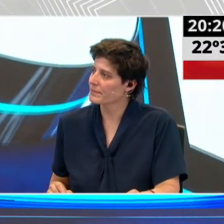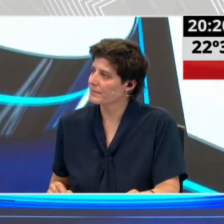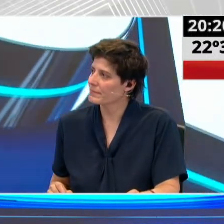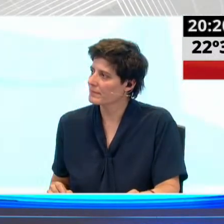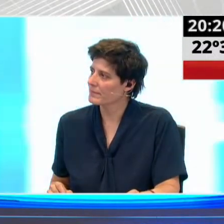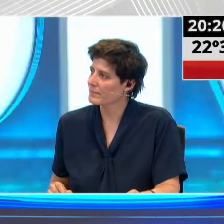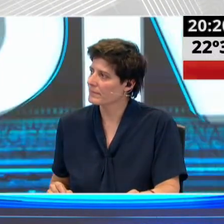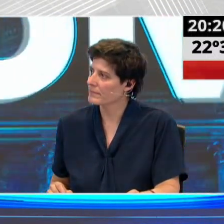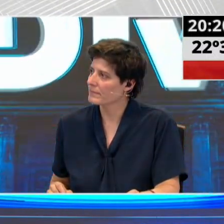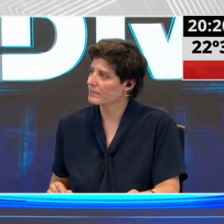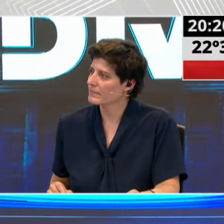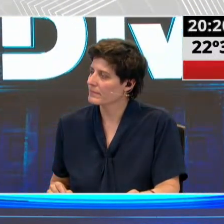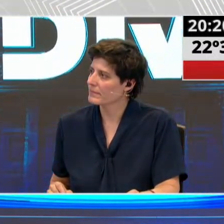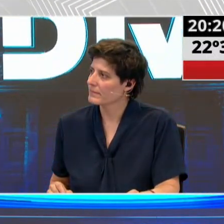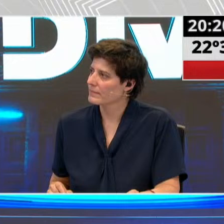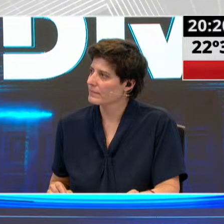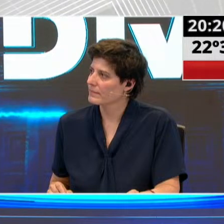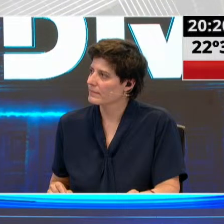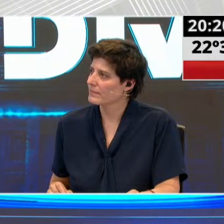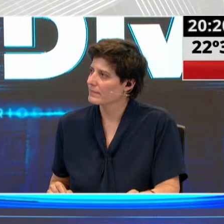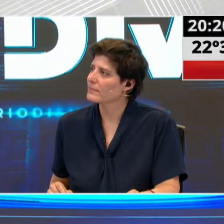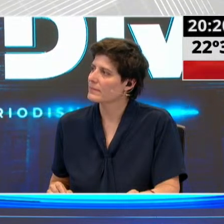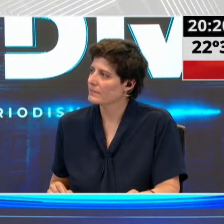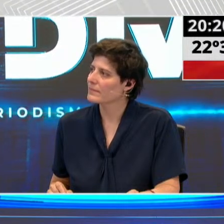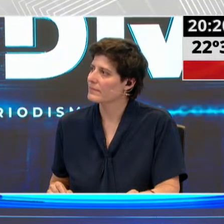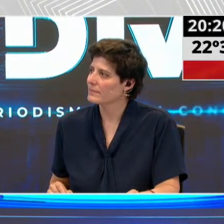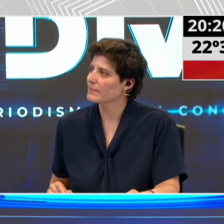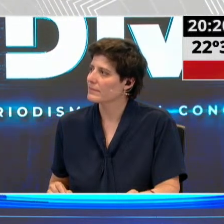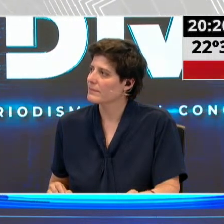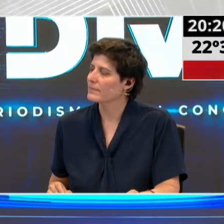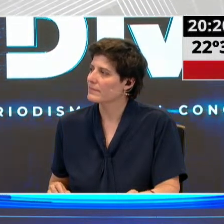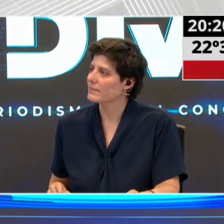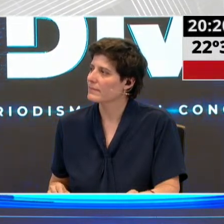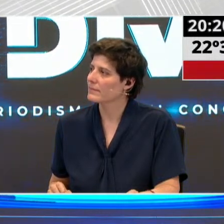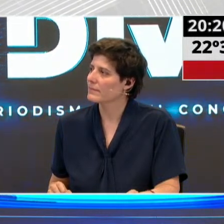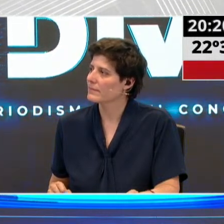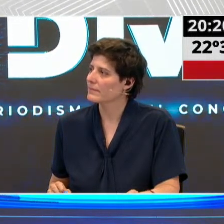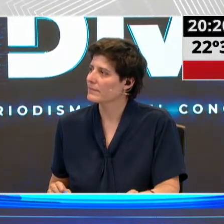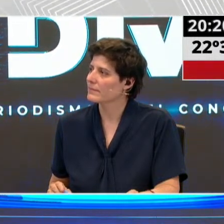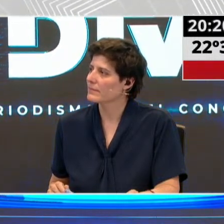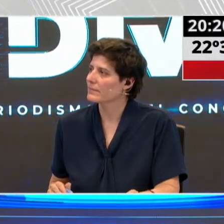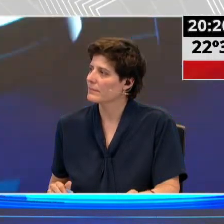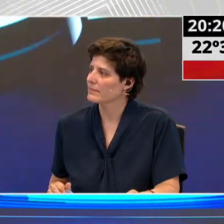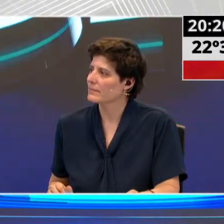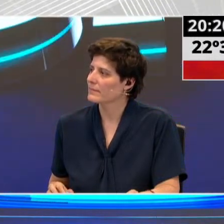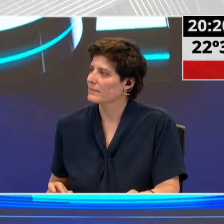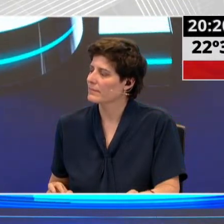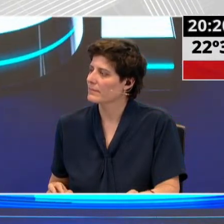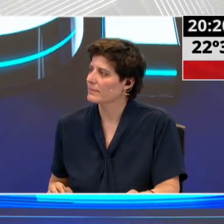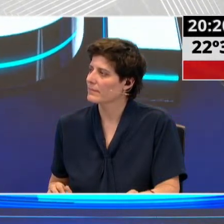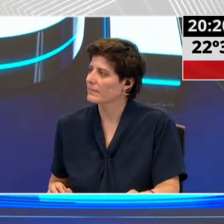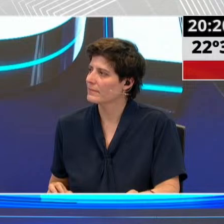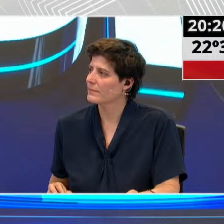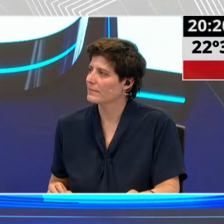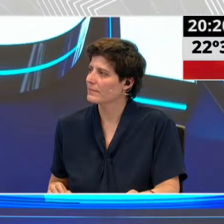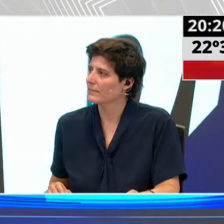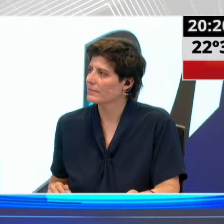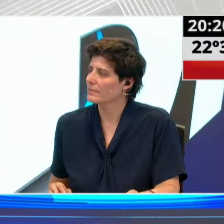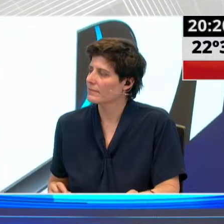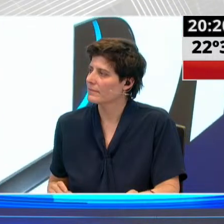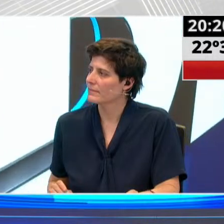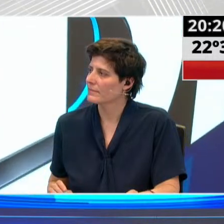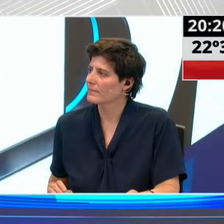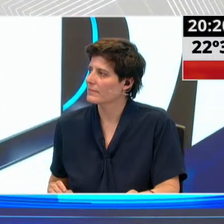titular del bloque. Fue la diputada Lidia Lemoyne la que confirmó que Sago iba a ser presidente del bloque. Lo hizo a través